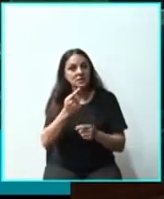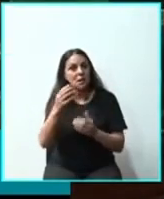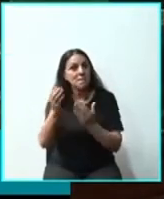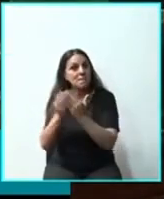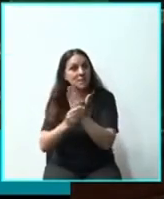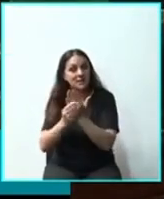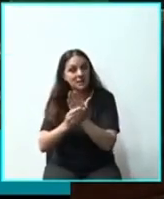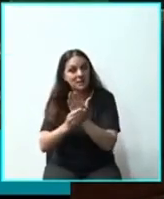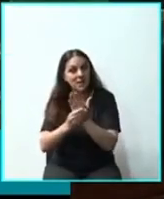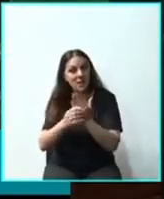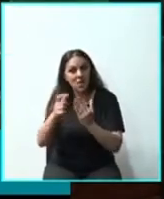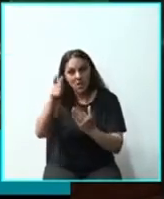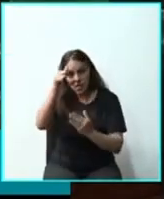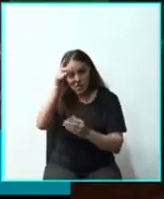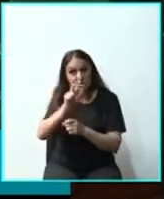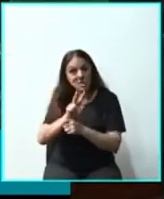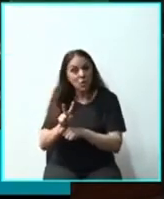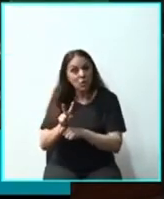de Seguridad.